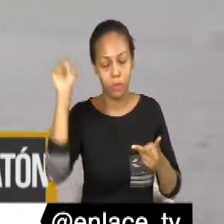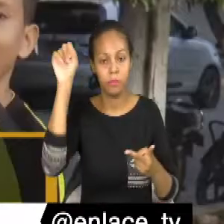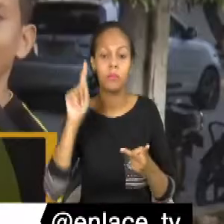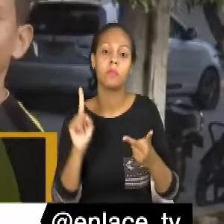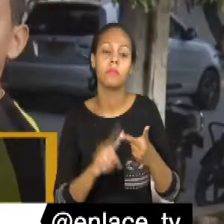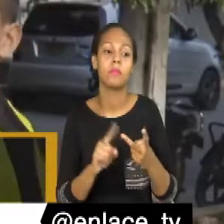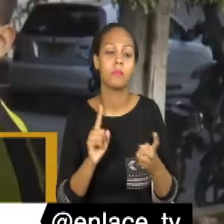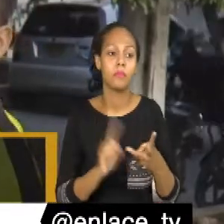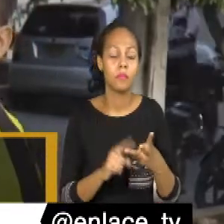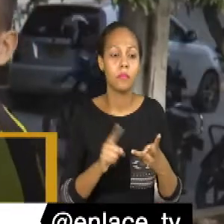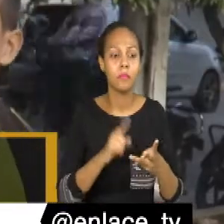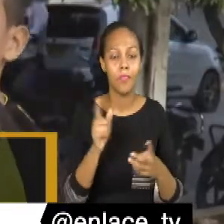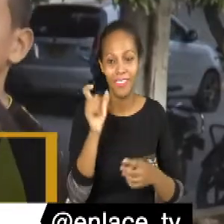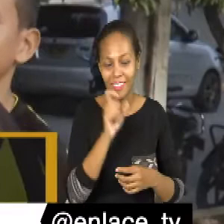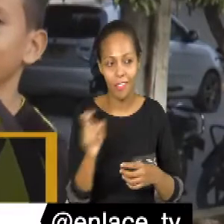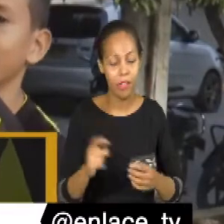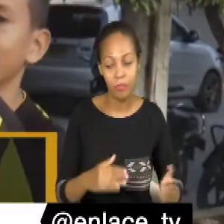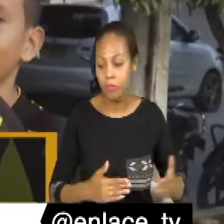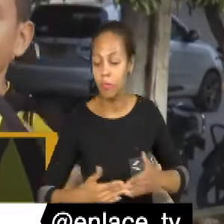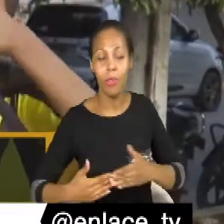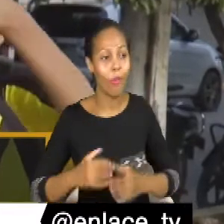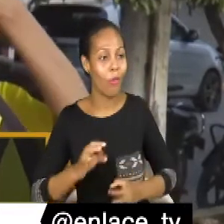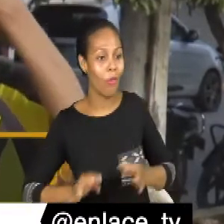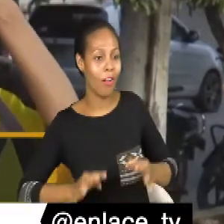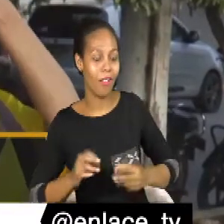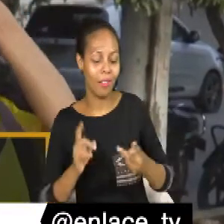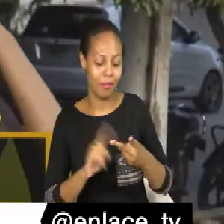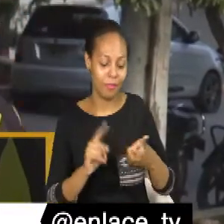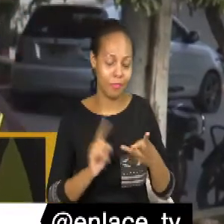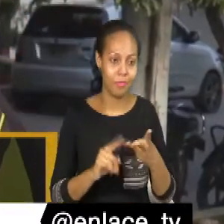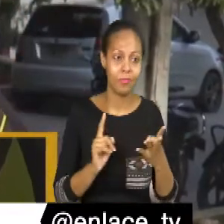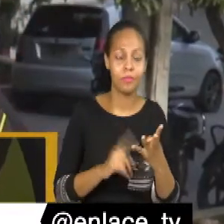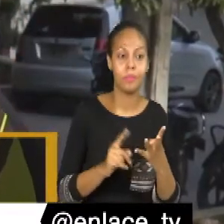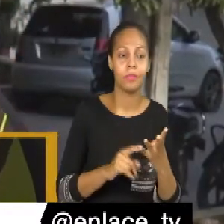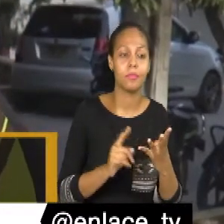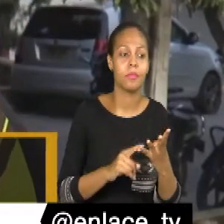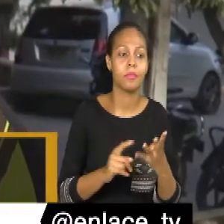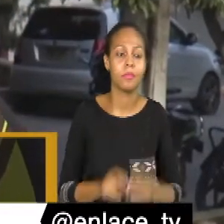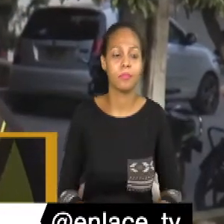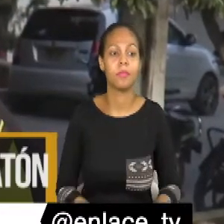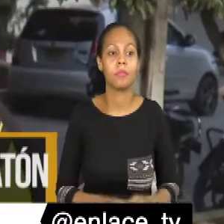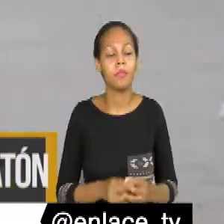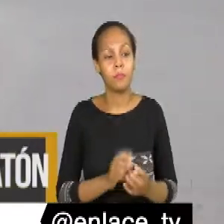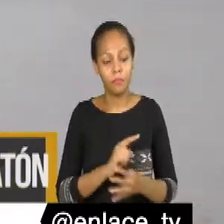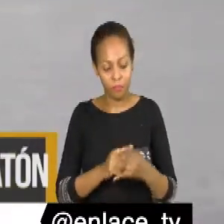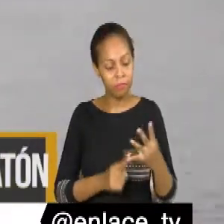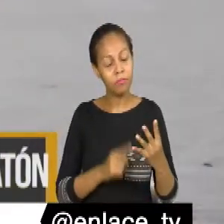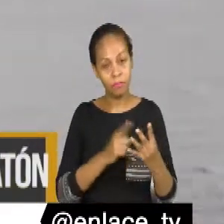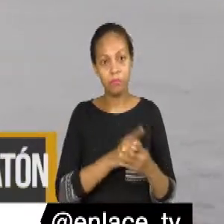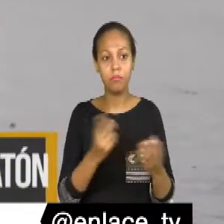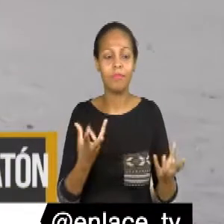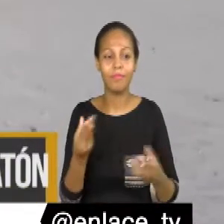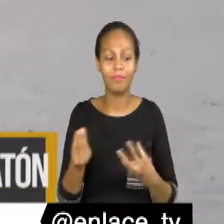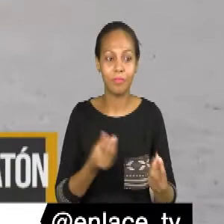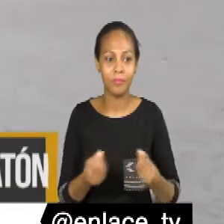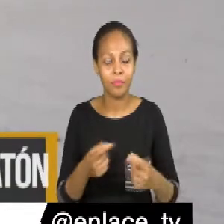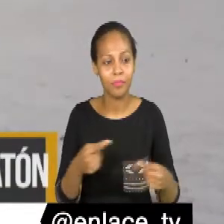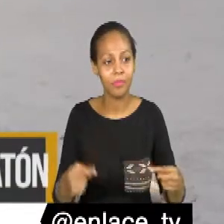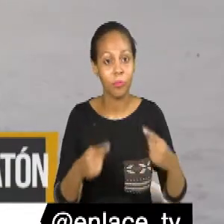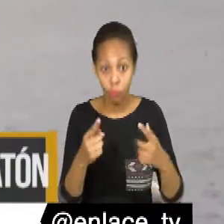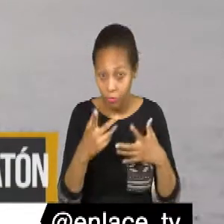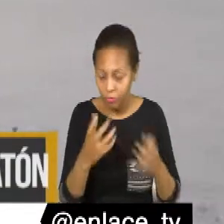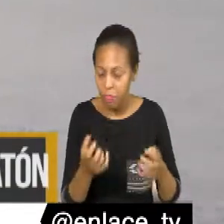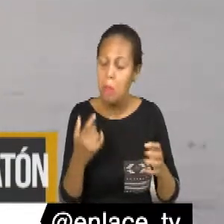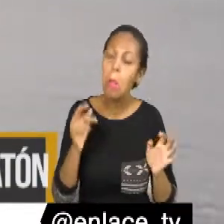compañeros de escolta y los compañeros de rosería. Con esos equipos son los que estamos jugando acá. Si usted quiere distraerse, pasar